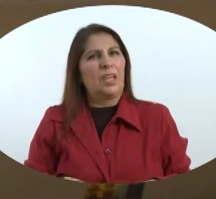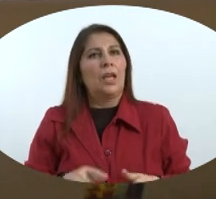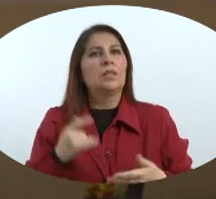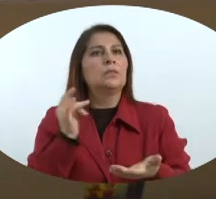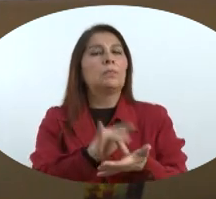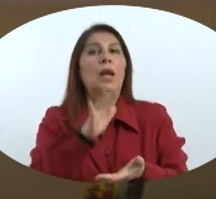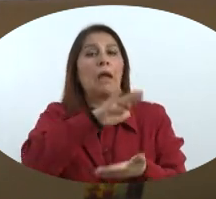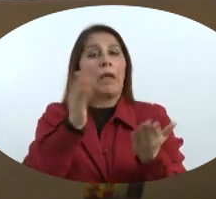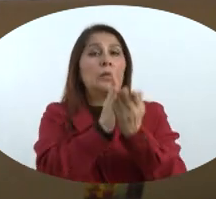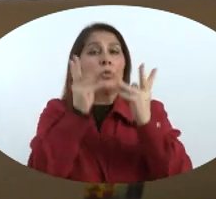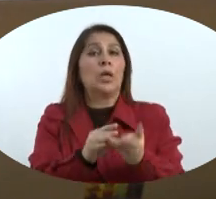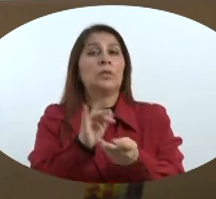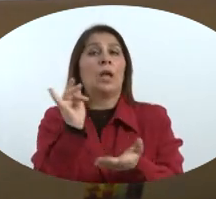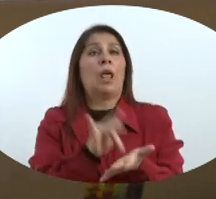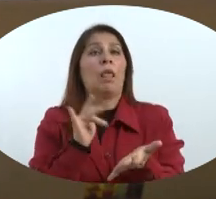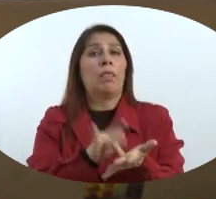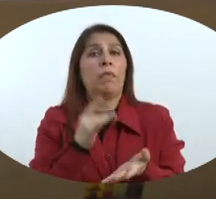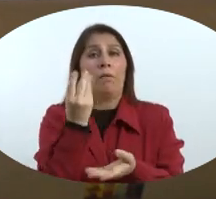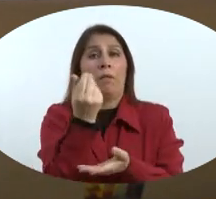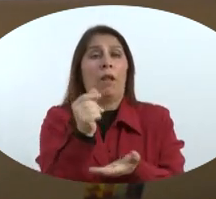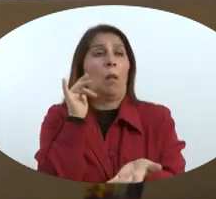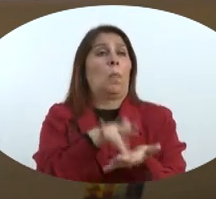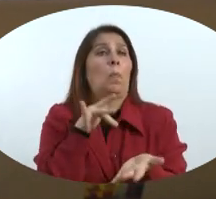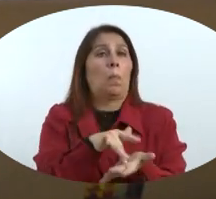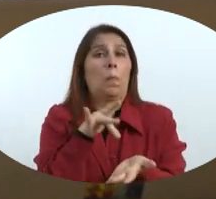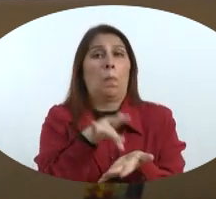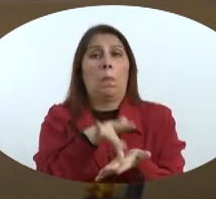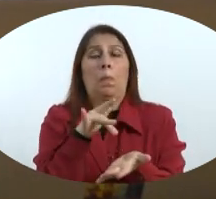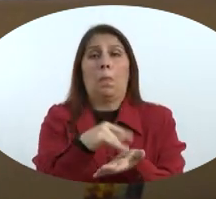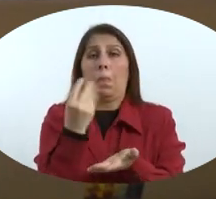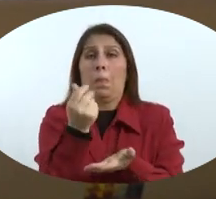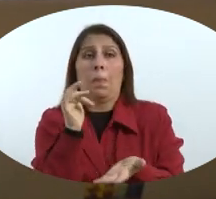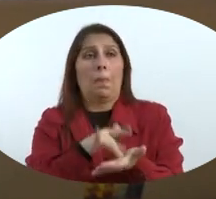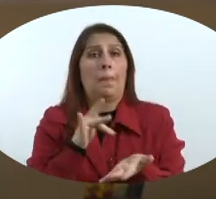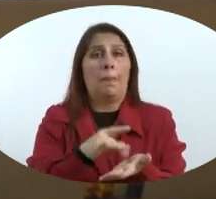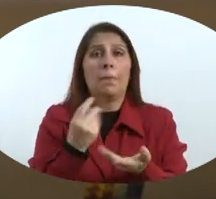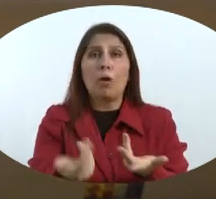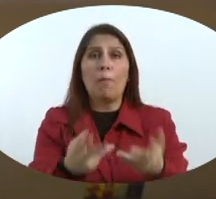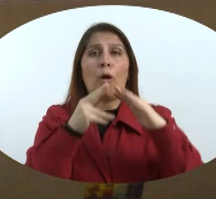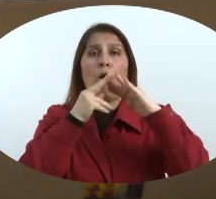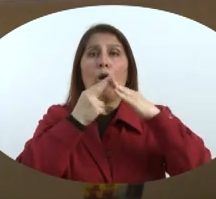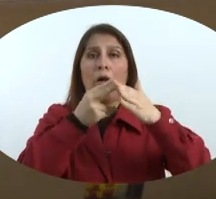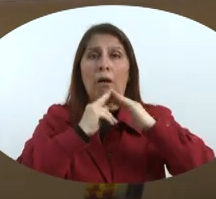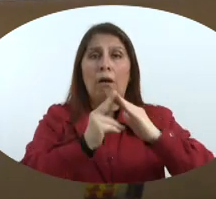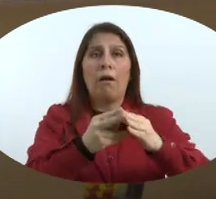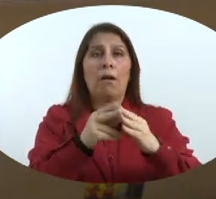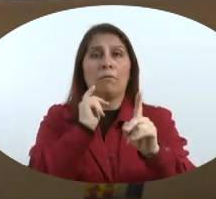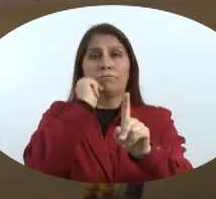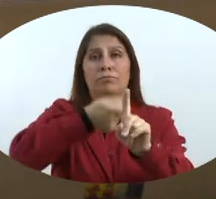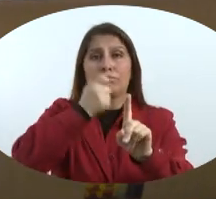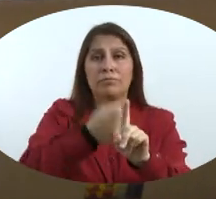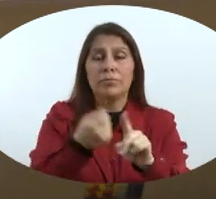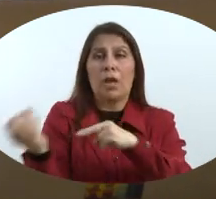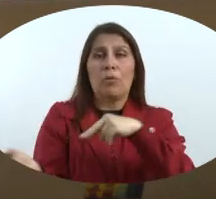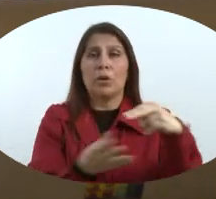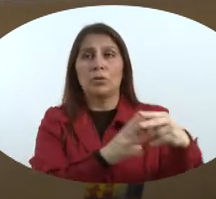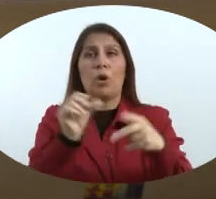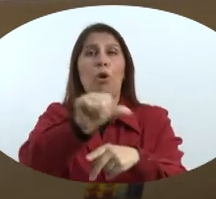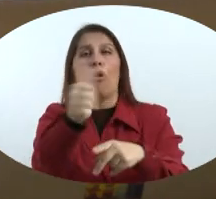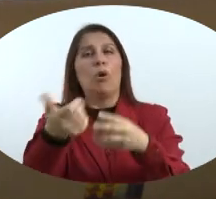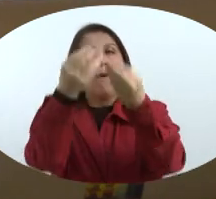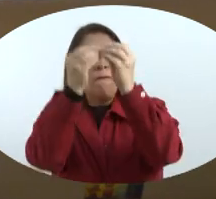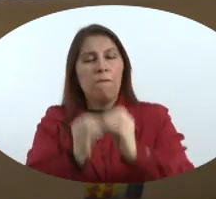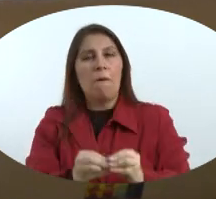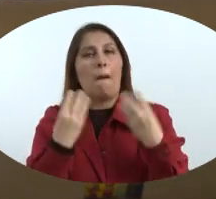seguir endeudando al estudiantado en general al pueblo colombiano por medio de créditos educativos o de unas nuevas